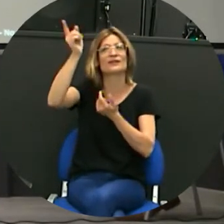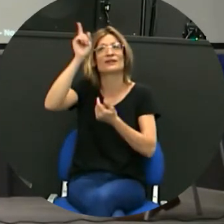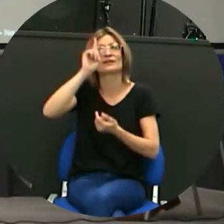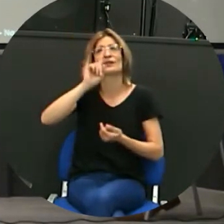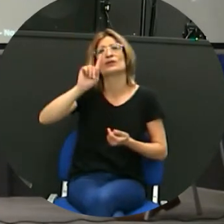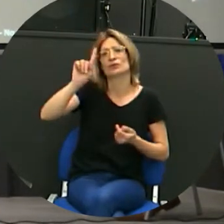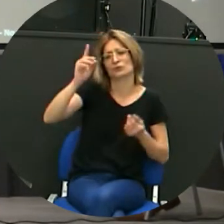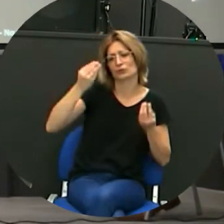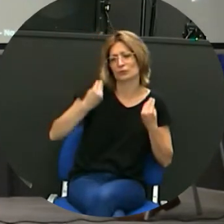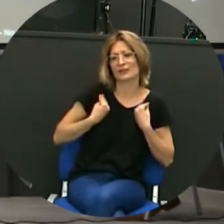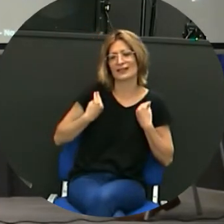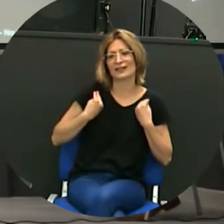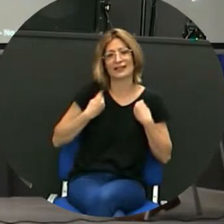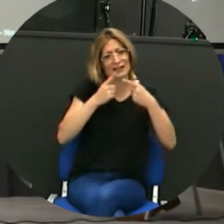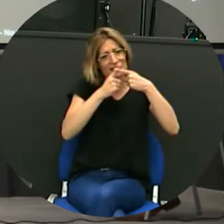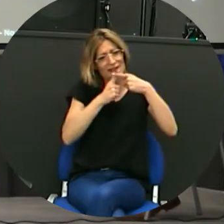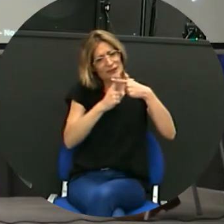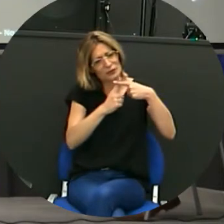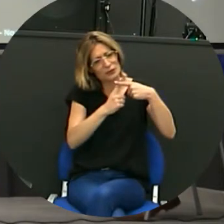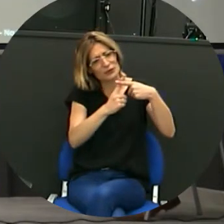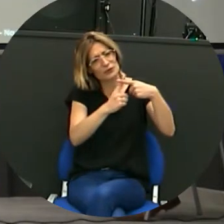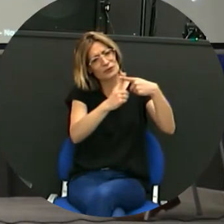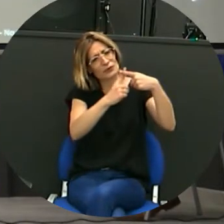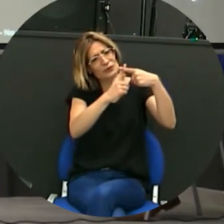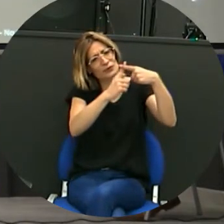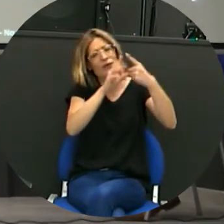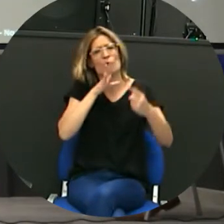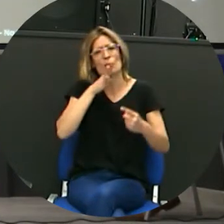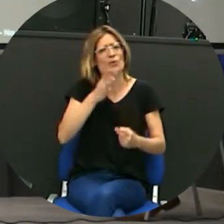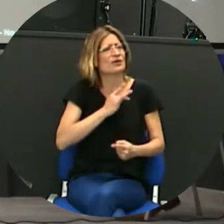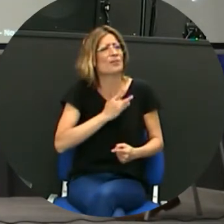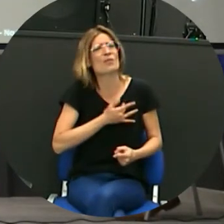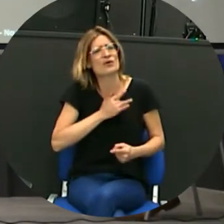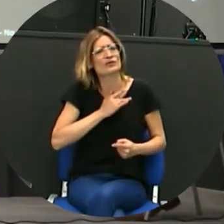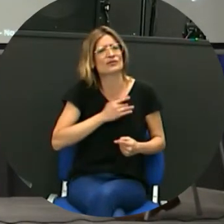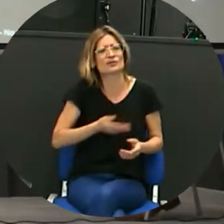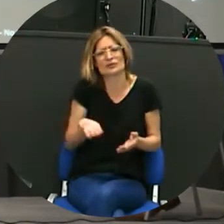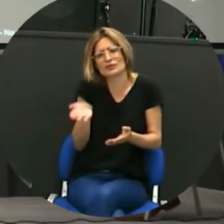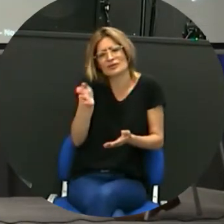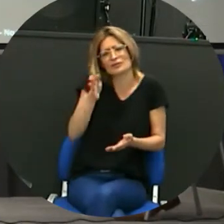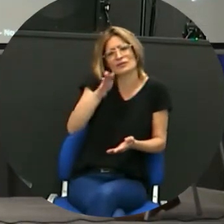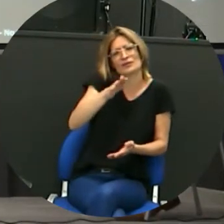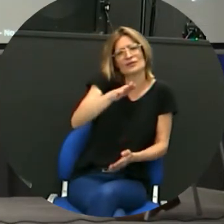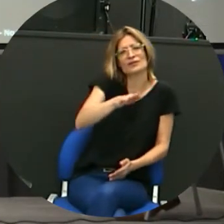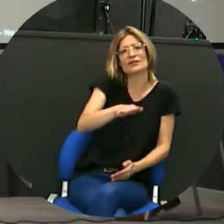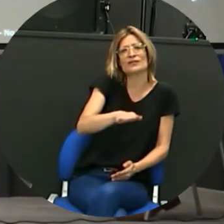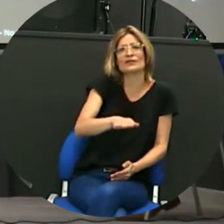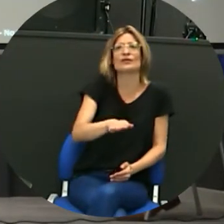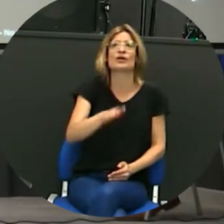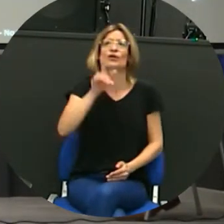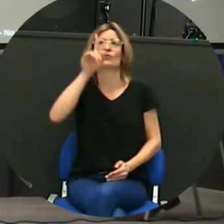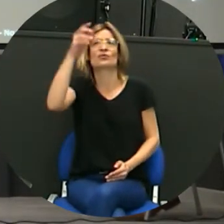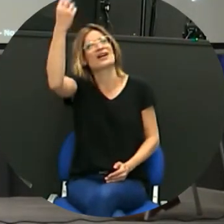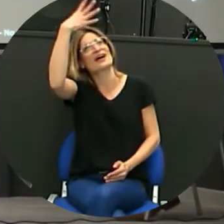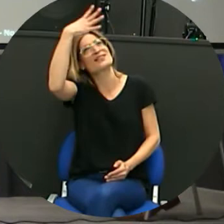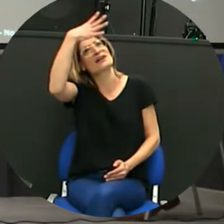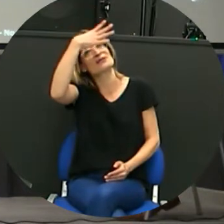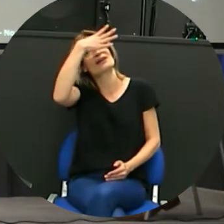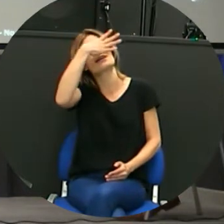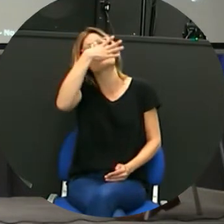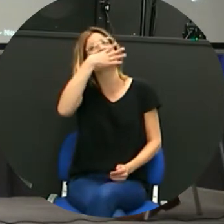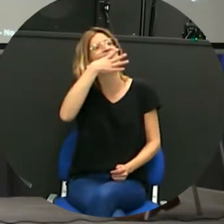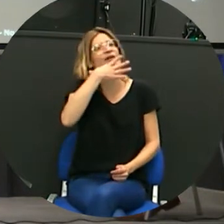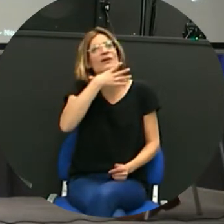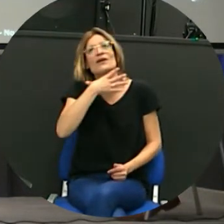adoración. Diste tu vida en la cruz, te entregaste por amor. Tu gracia